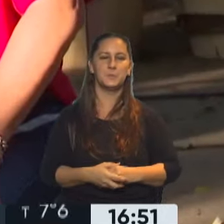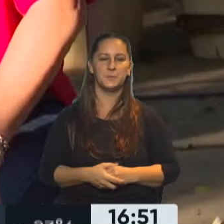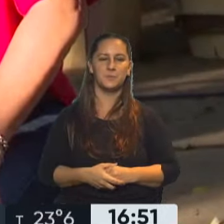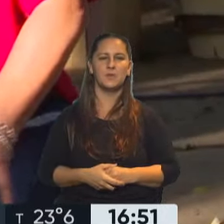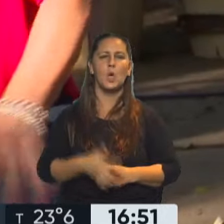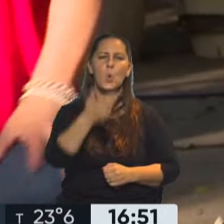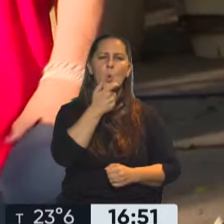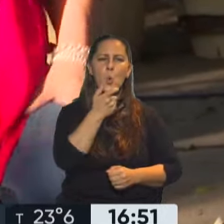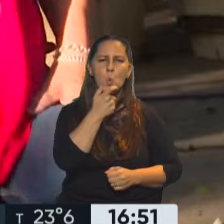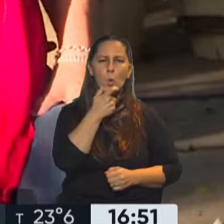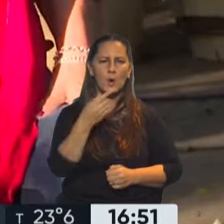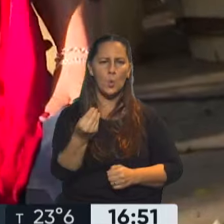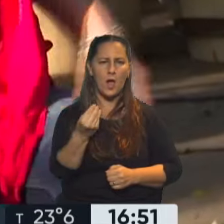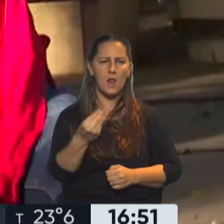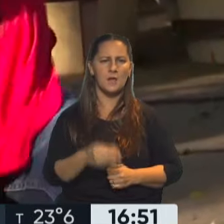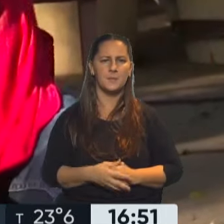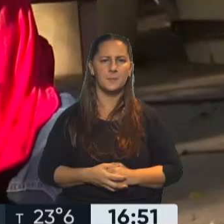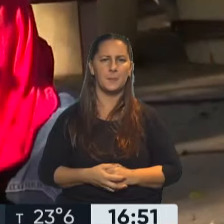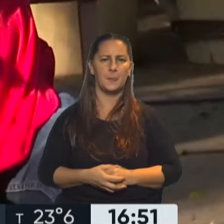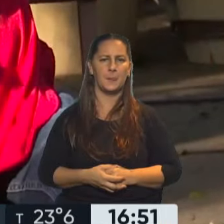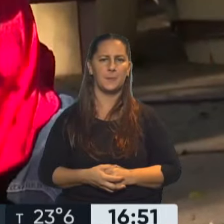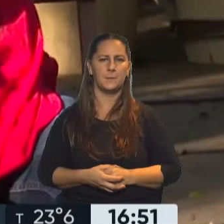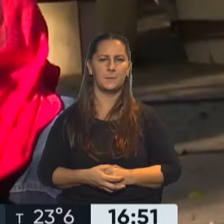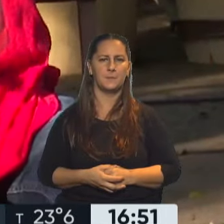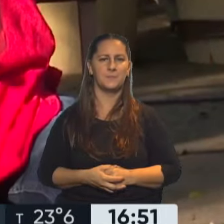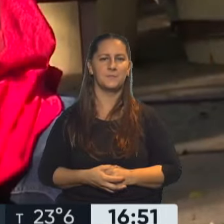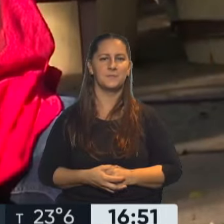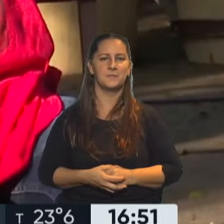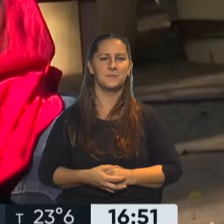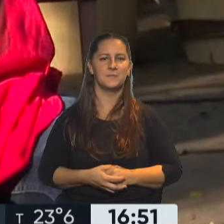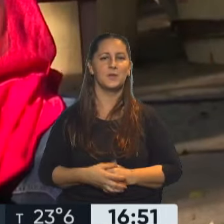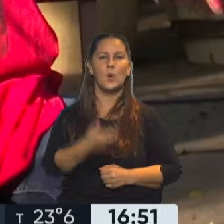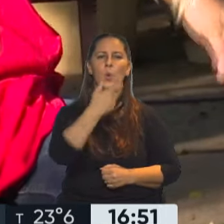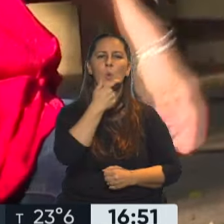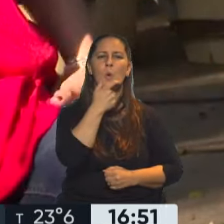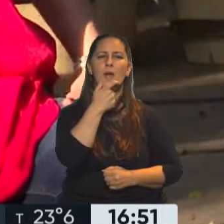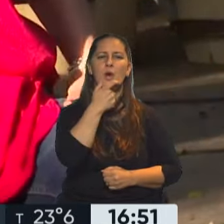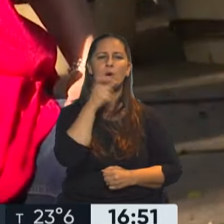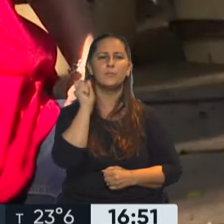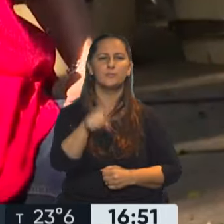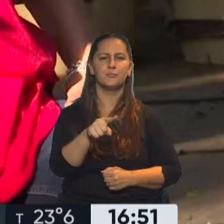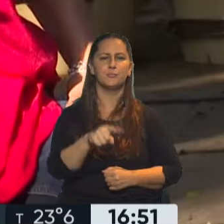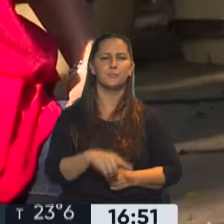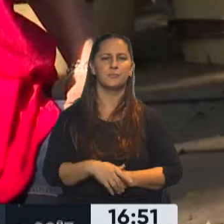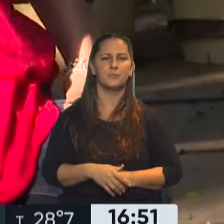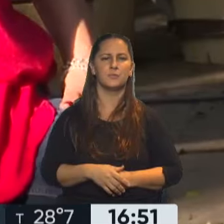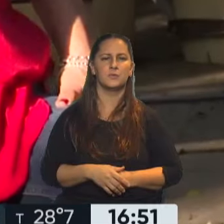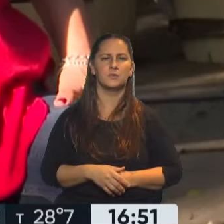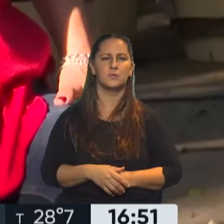cuero va? ¿Qué es cuero de oveja, de cabra? Los cueros que utilizamos son cueros